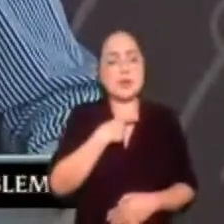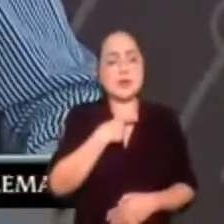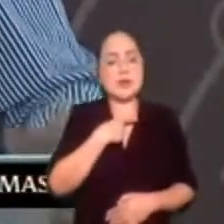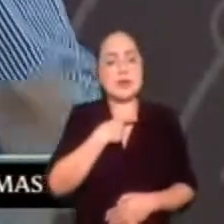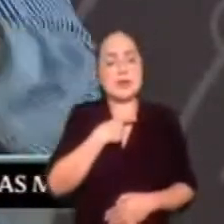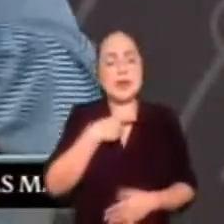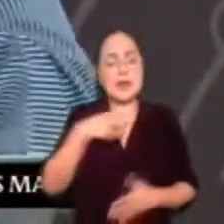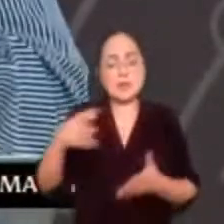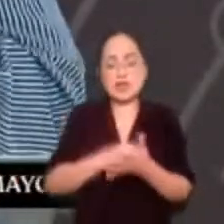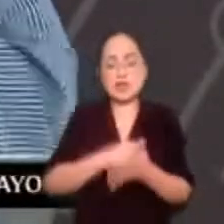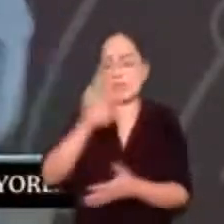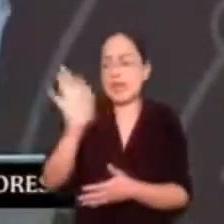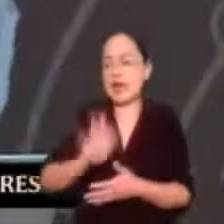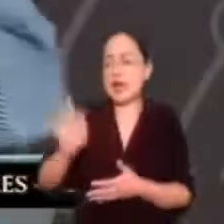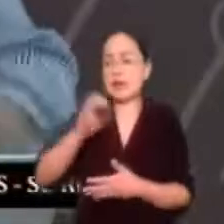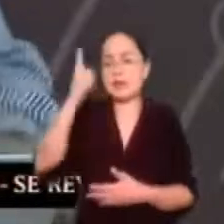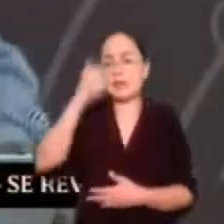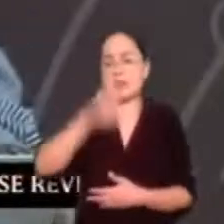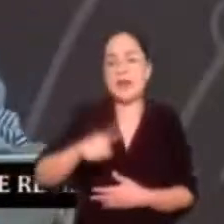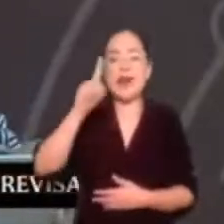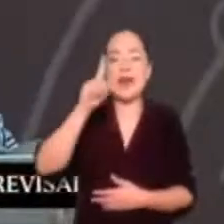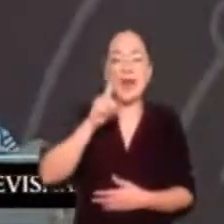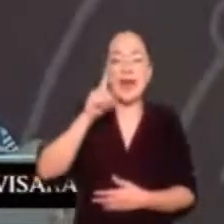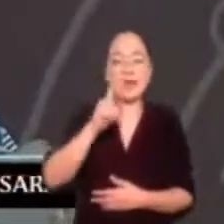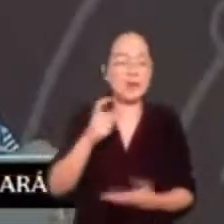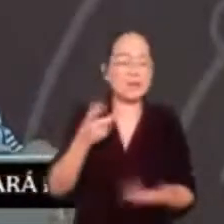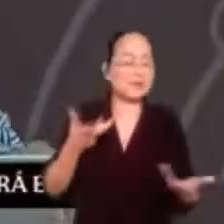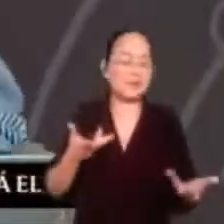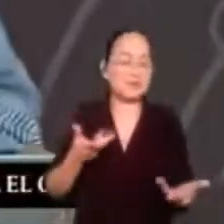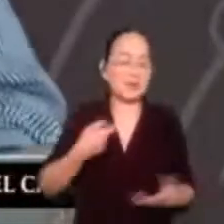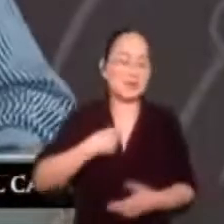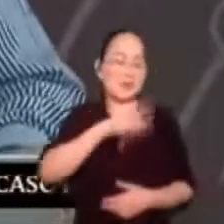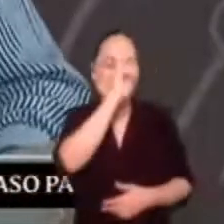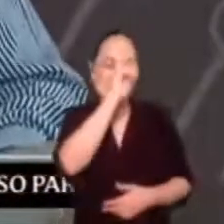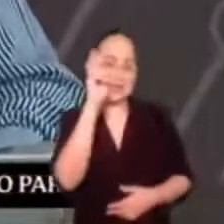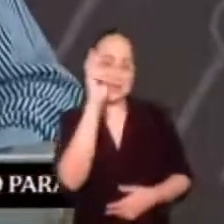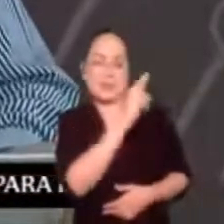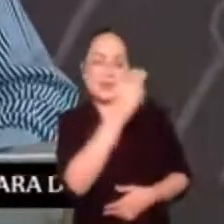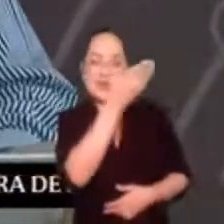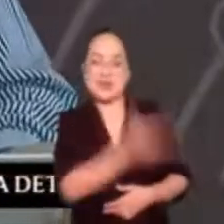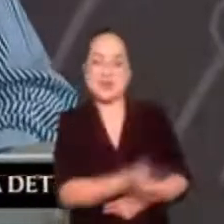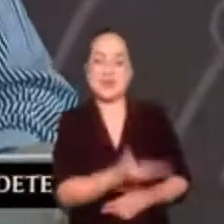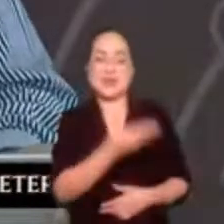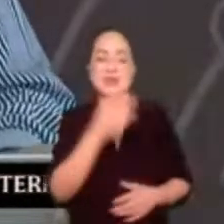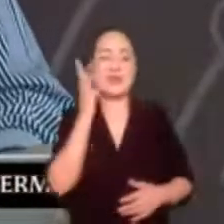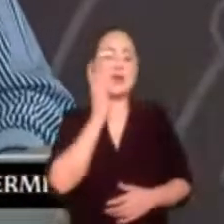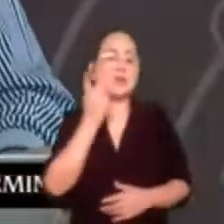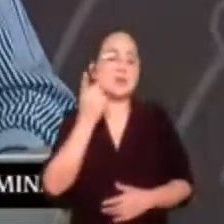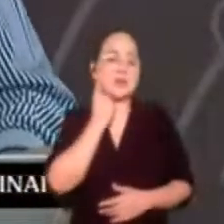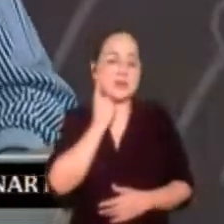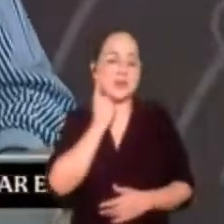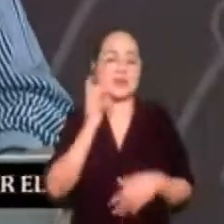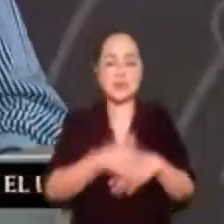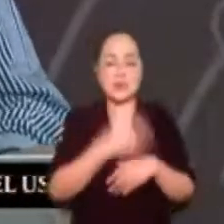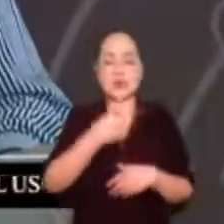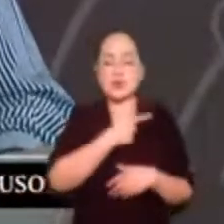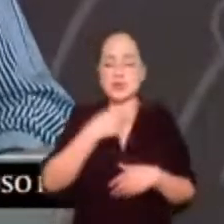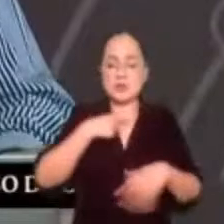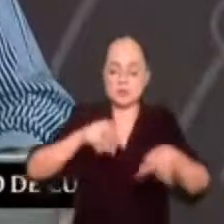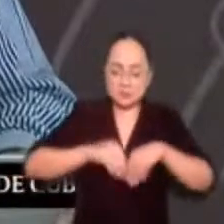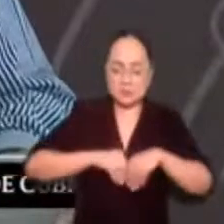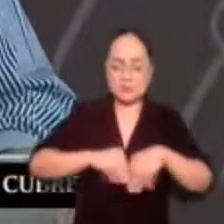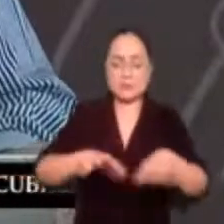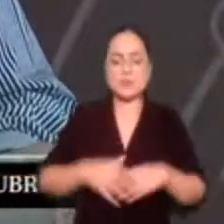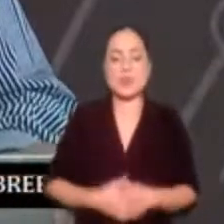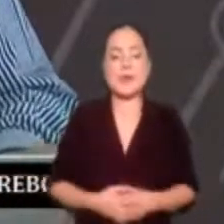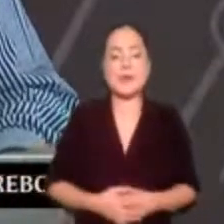Sí, yo dije, por respeto al órgano autónomo que es el Congreso de la República. Hoy también lo publiqué por